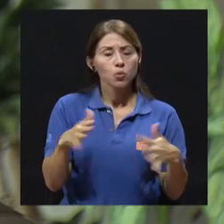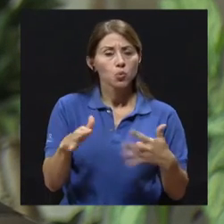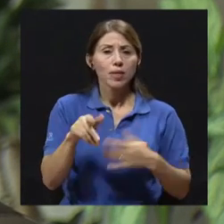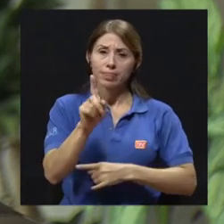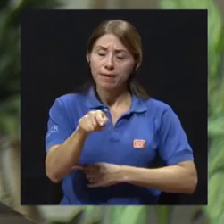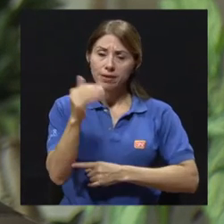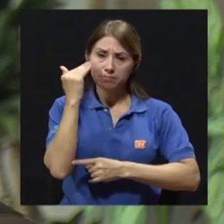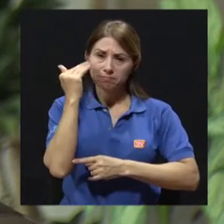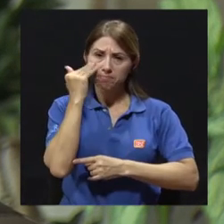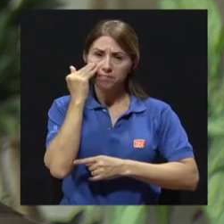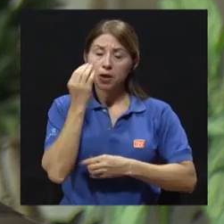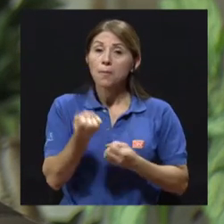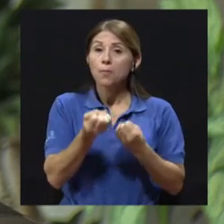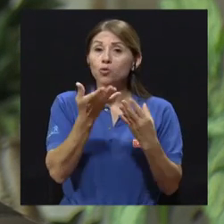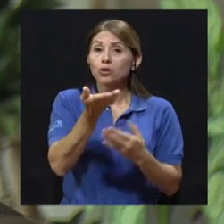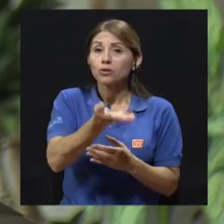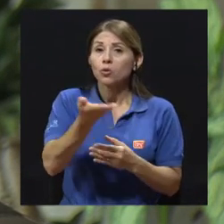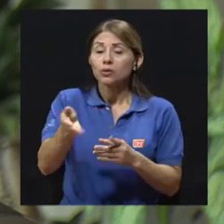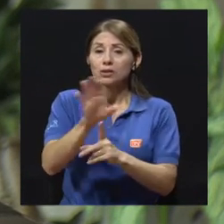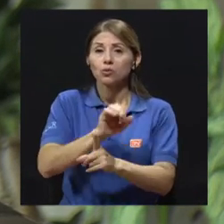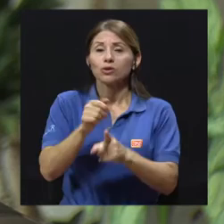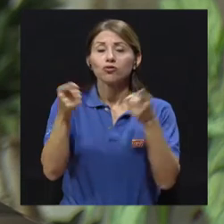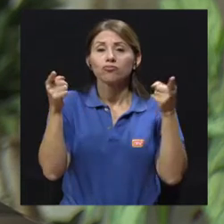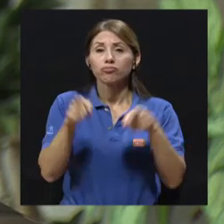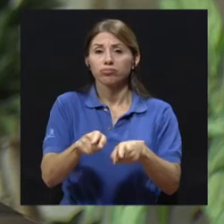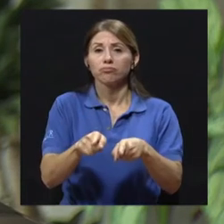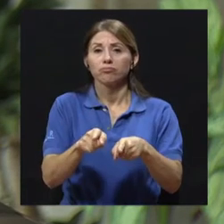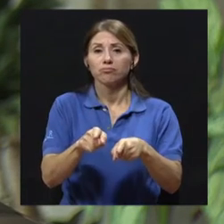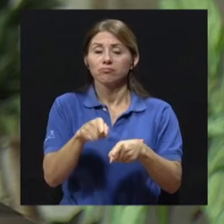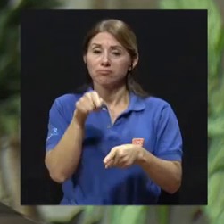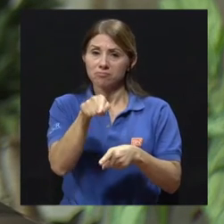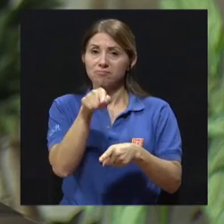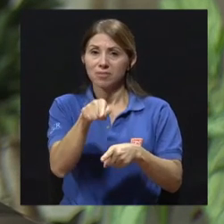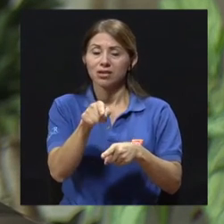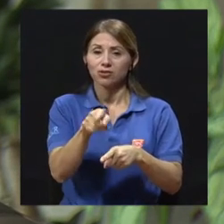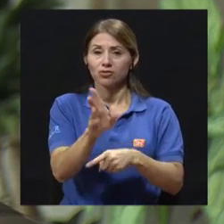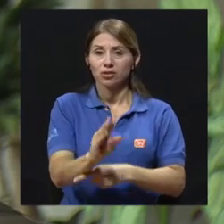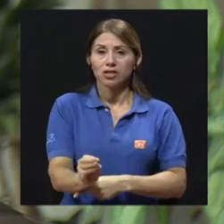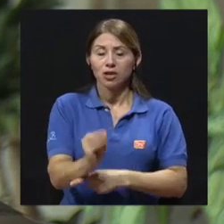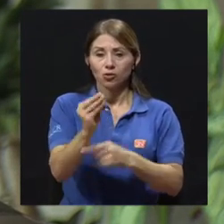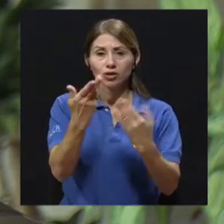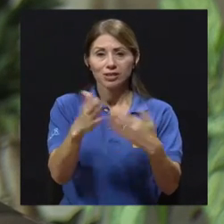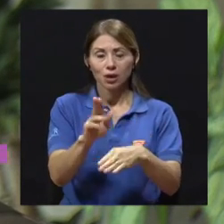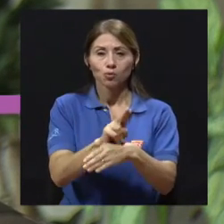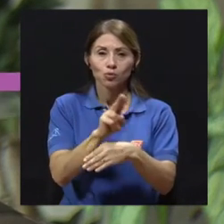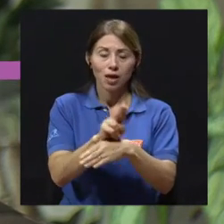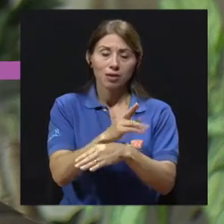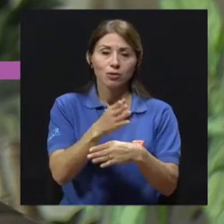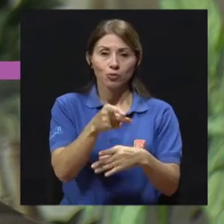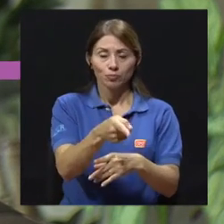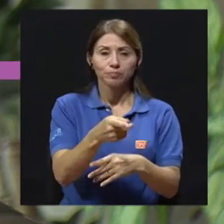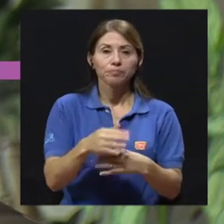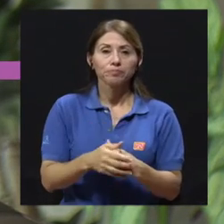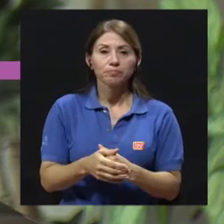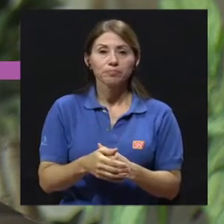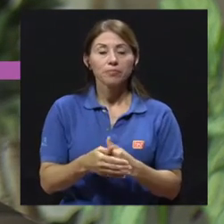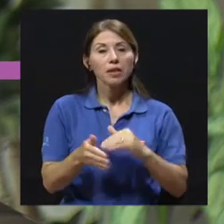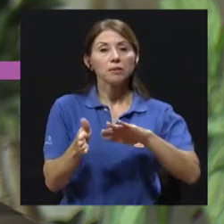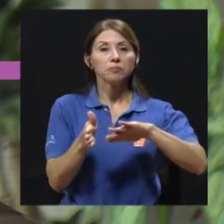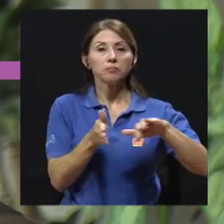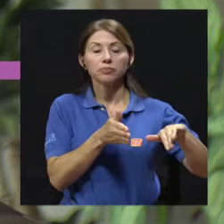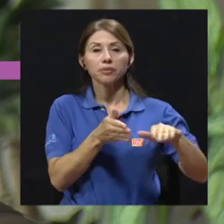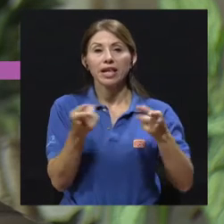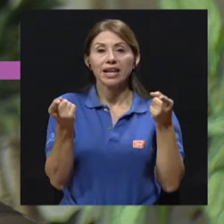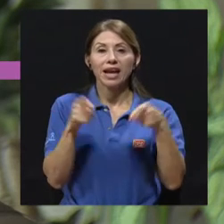cuenta, ¿verdad?, un montón de factores que están alrededor de los chicos que están consumiendo este tipo de sustancias. En el caso de